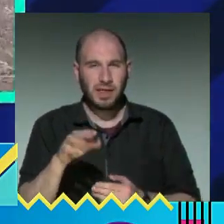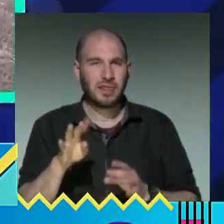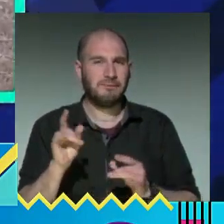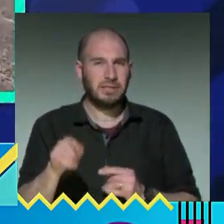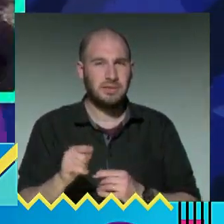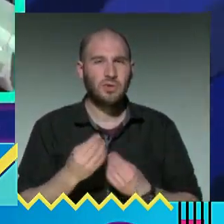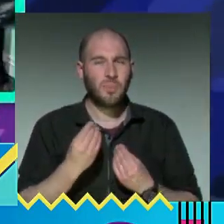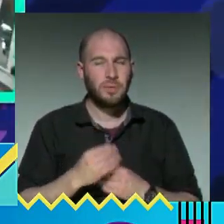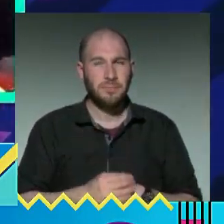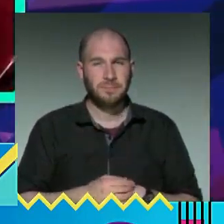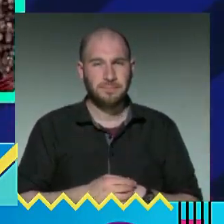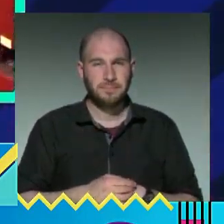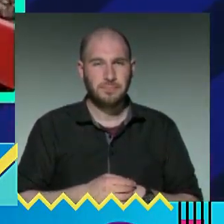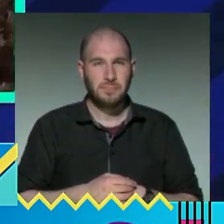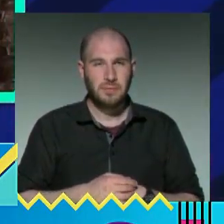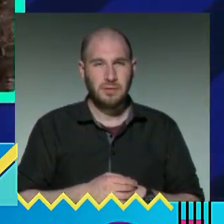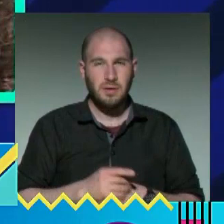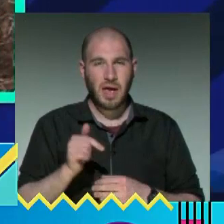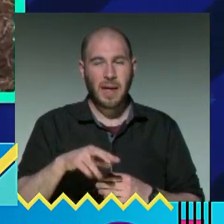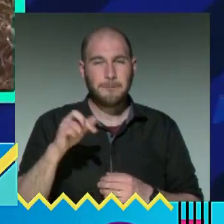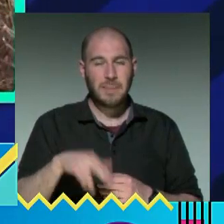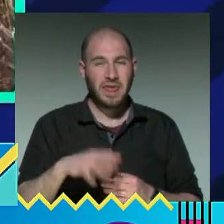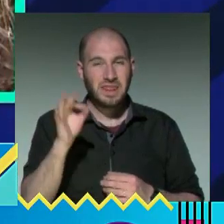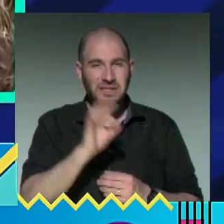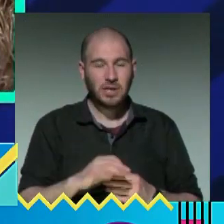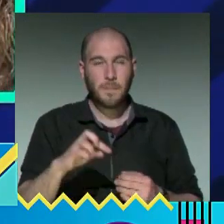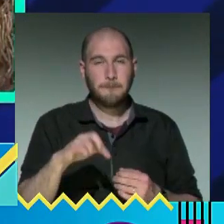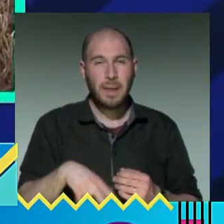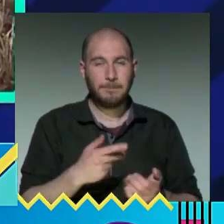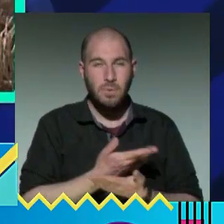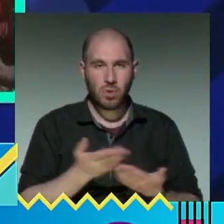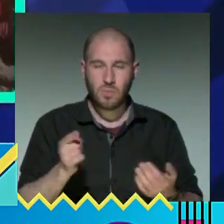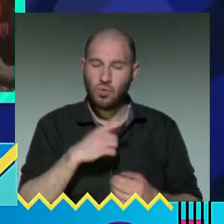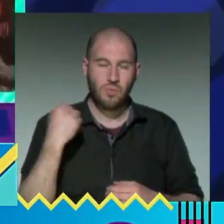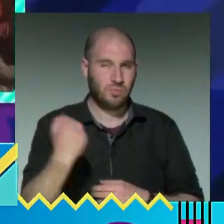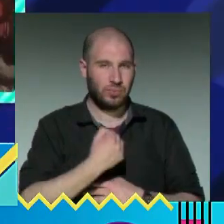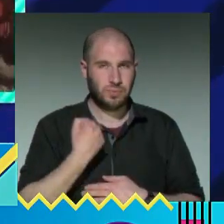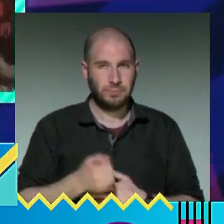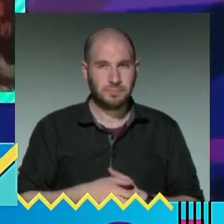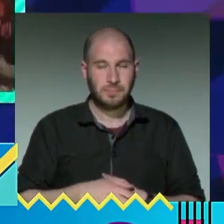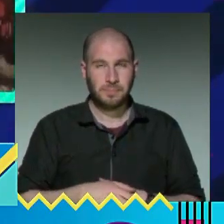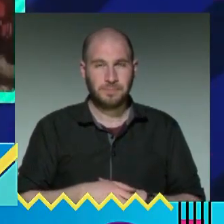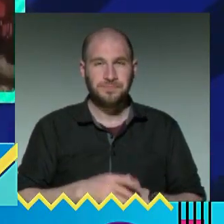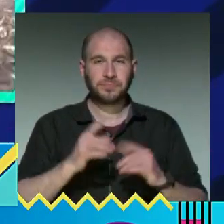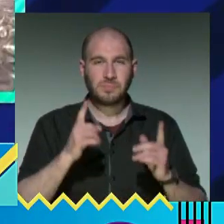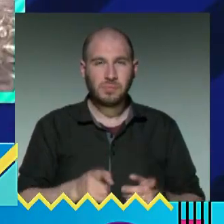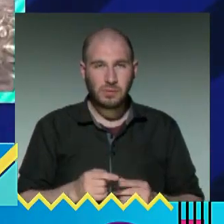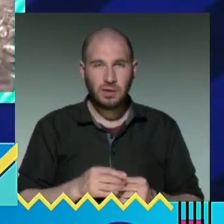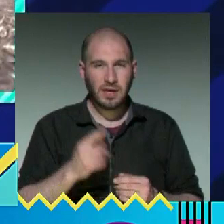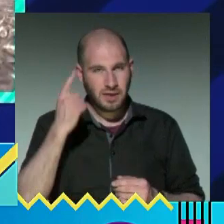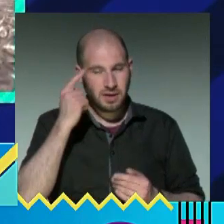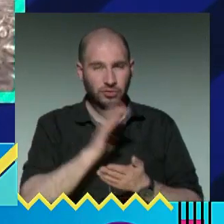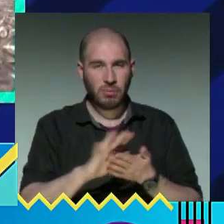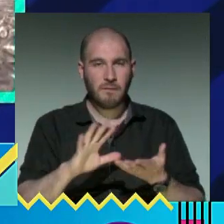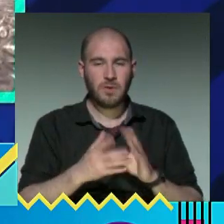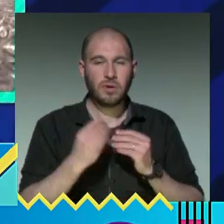complejidad. Entonces, bueno, en eso el diseño de políticas públicas es clave. Y también en los nuevos paradigmas de cómo